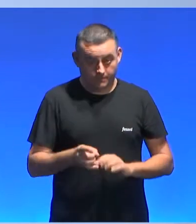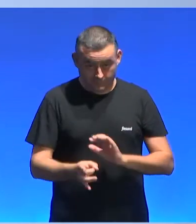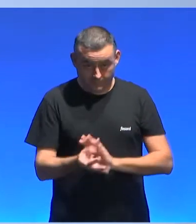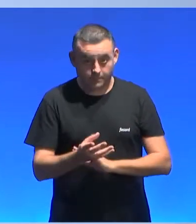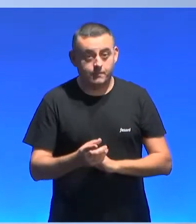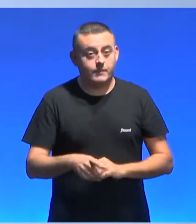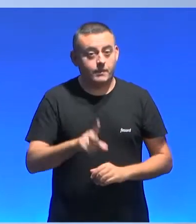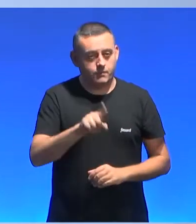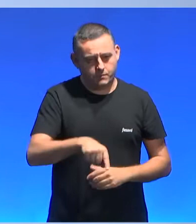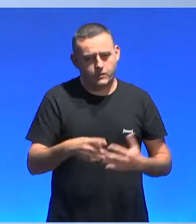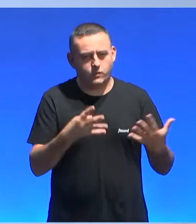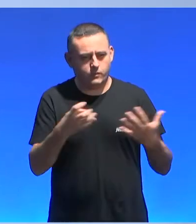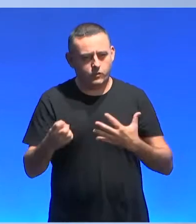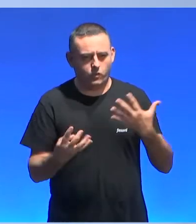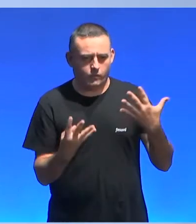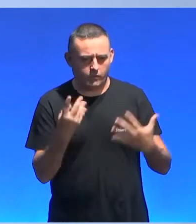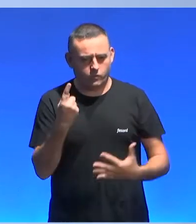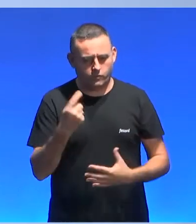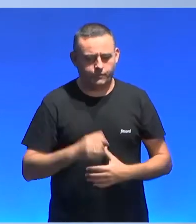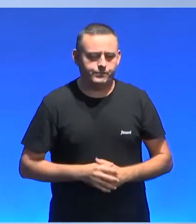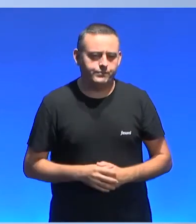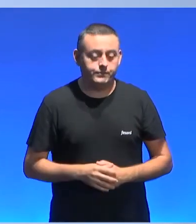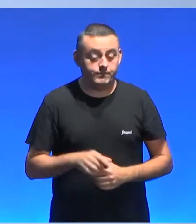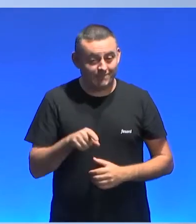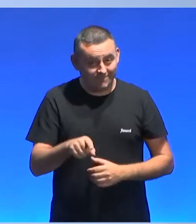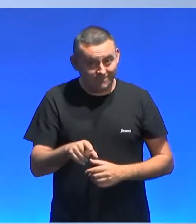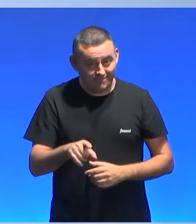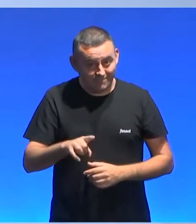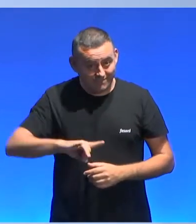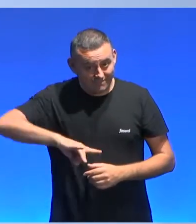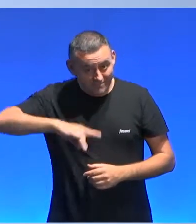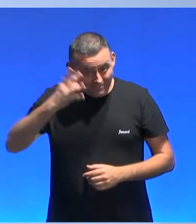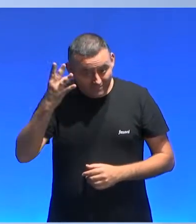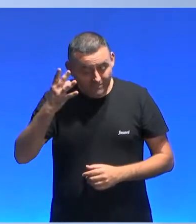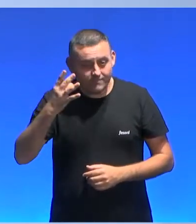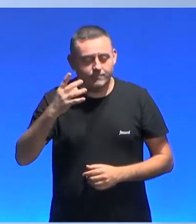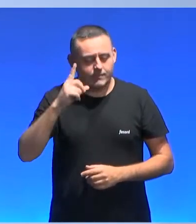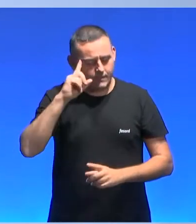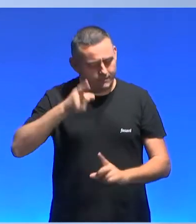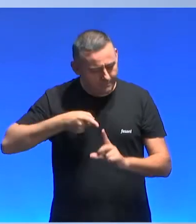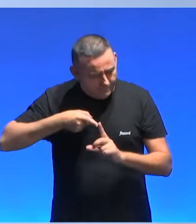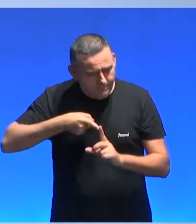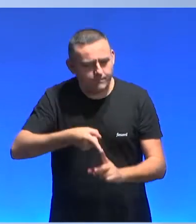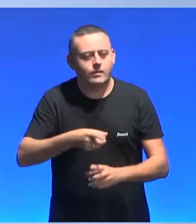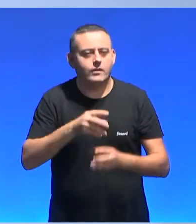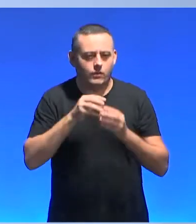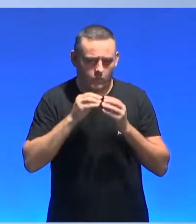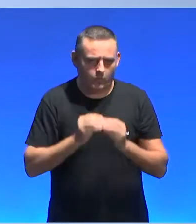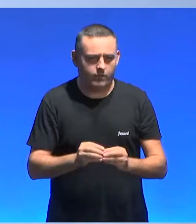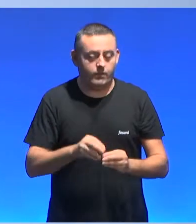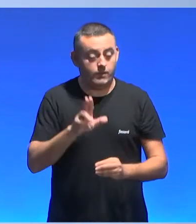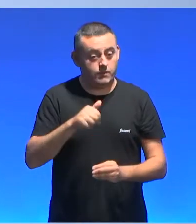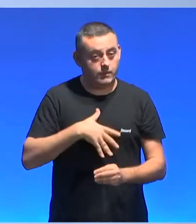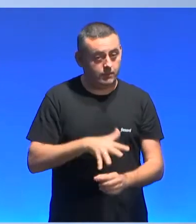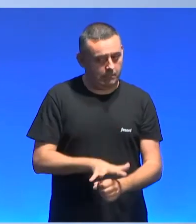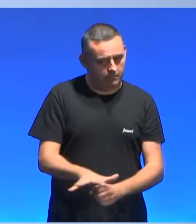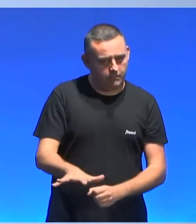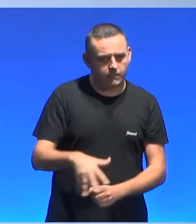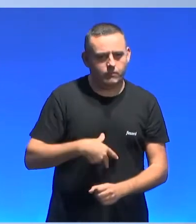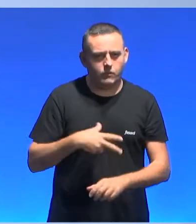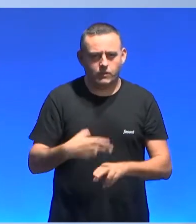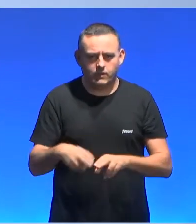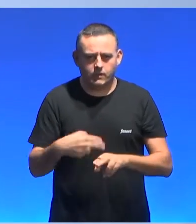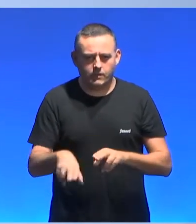Fano, de una idea original que él tiene y con una intención de incidencia política, práctica y de